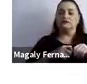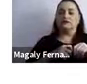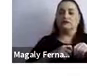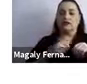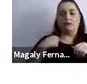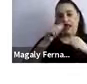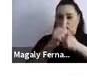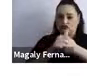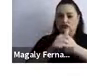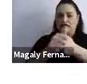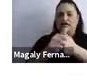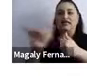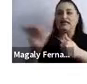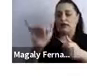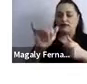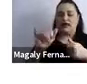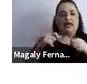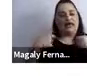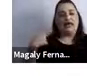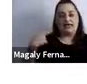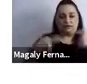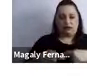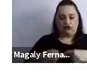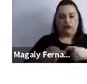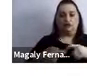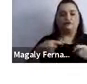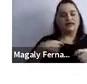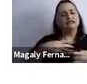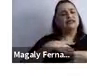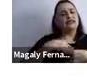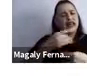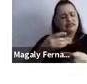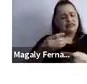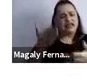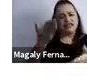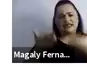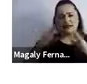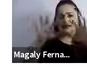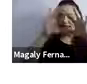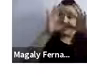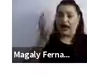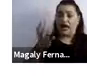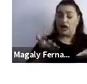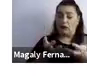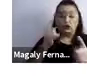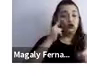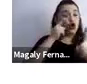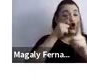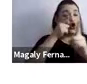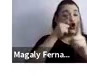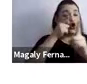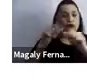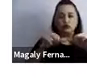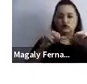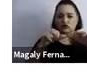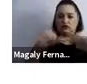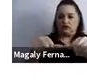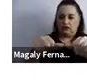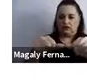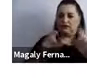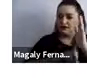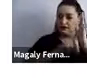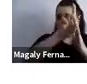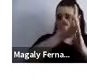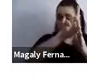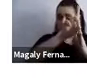siguen también esa lengua. Es muy interesante que estamos en el mundo de los objetivos sostenibles de desarrollo,